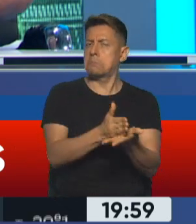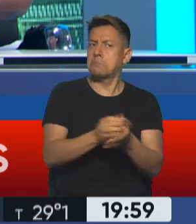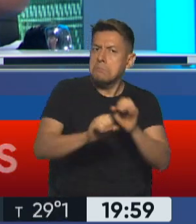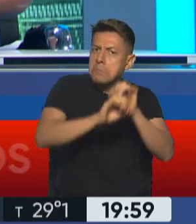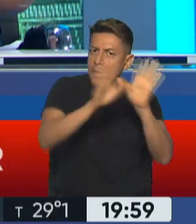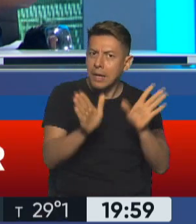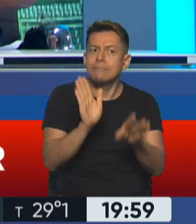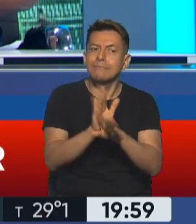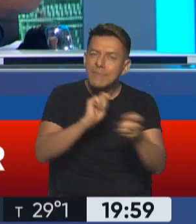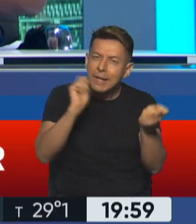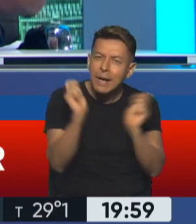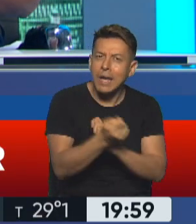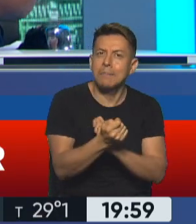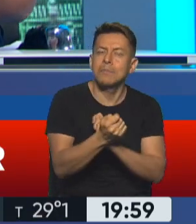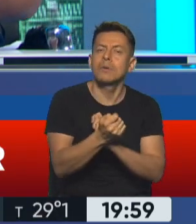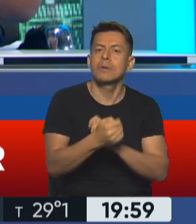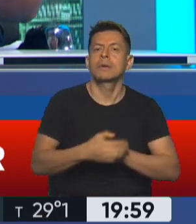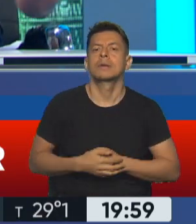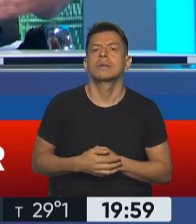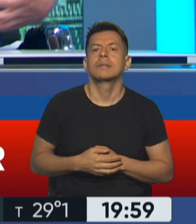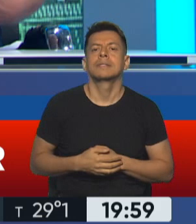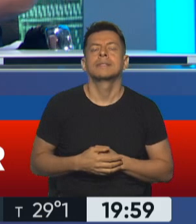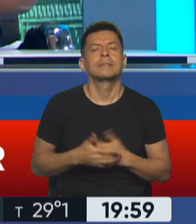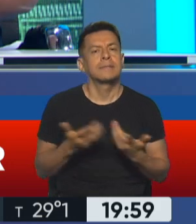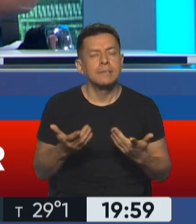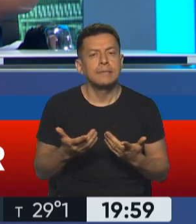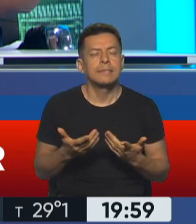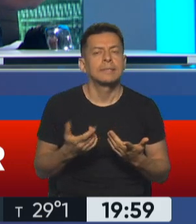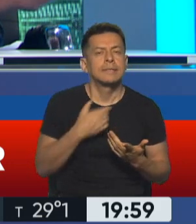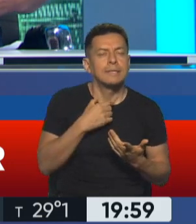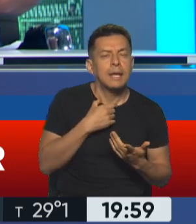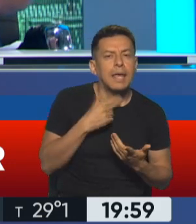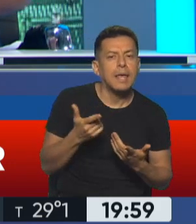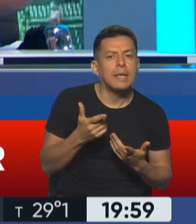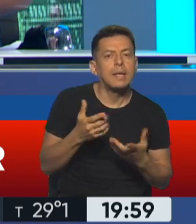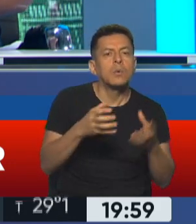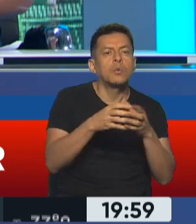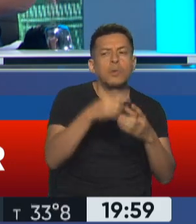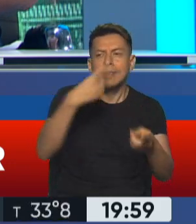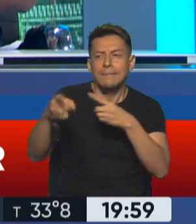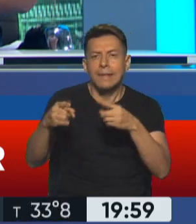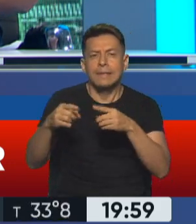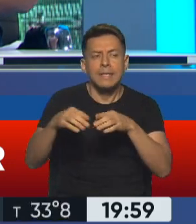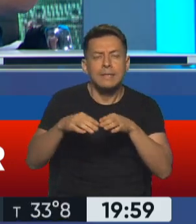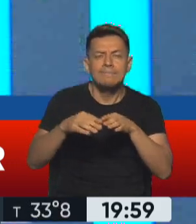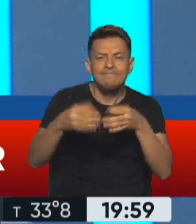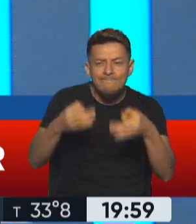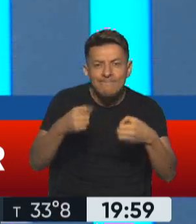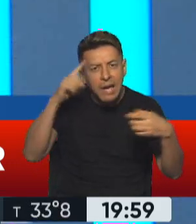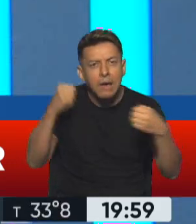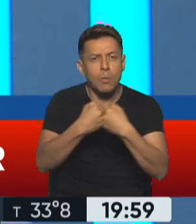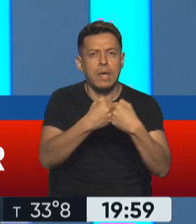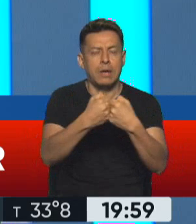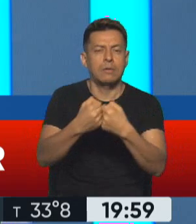un avance a la hora de tratar de llegar a algún tipo de entendimiento con todas las partes en ese país. Otro de los ejes